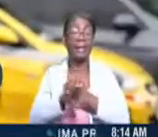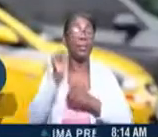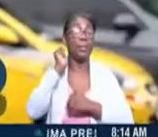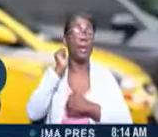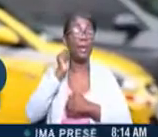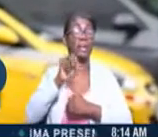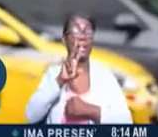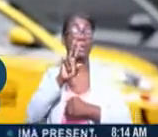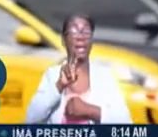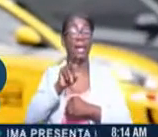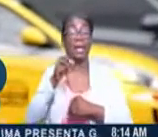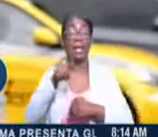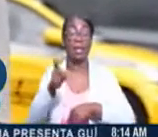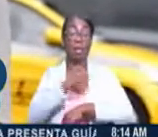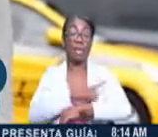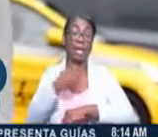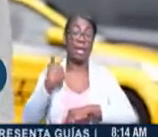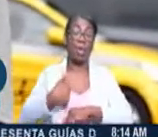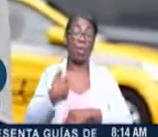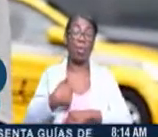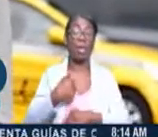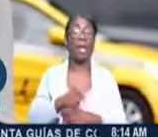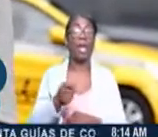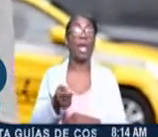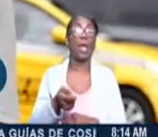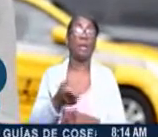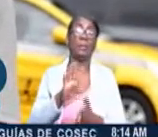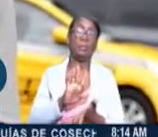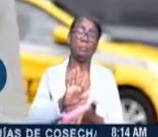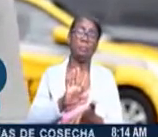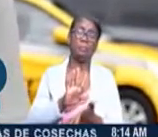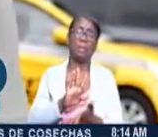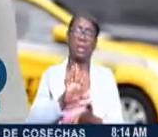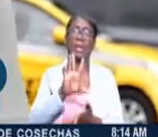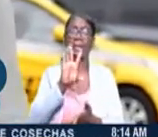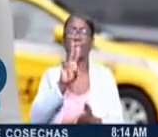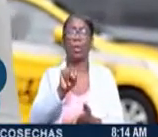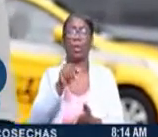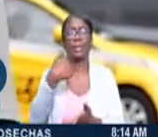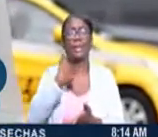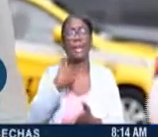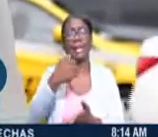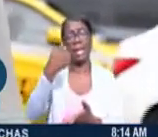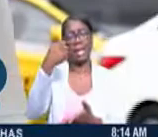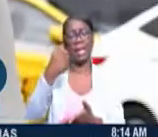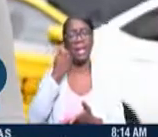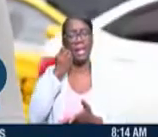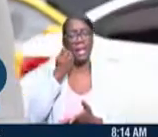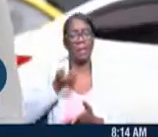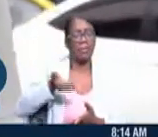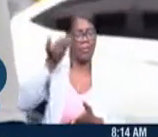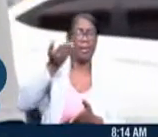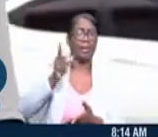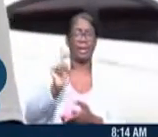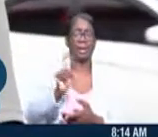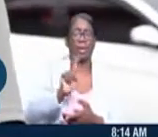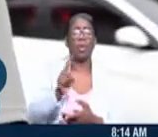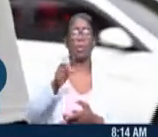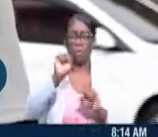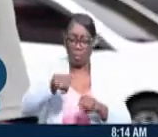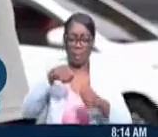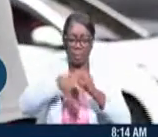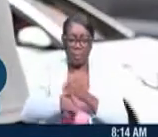personas que acudan, por lo menos se vea que no tienen fiebre. Si no tienen fiebre, pueden darle acceso a los locales